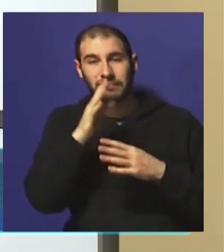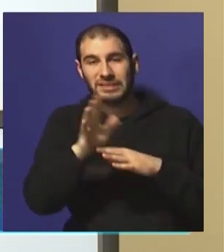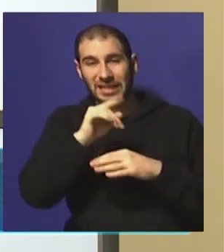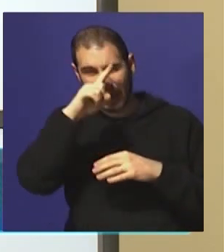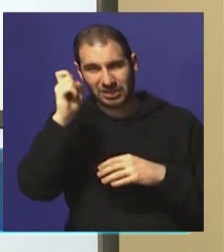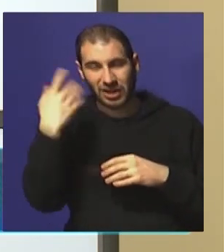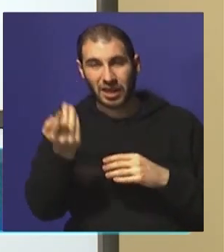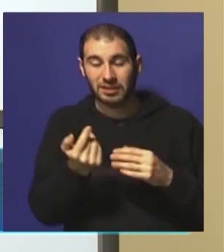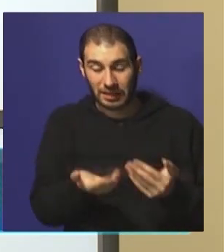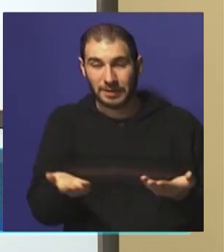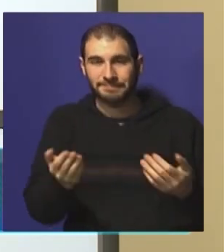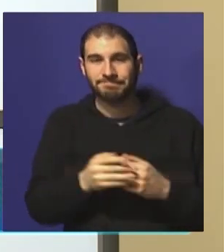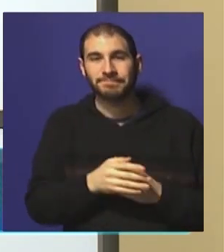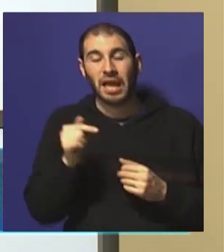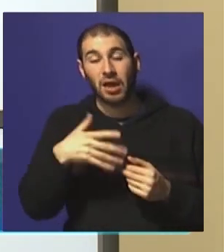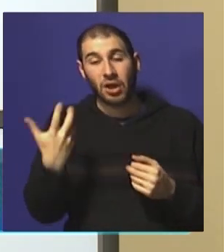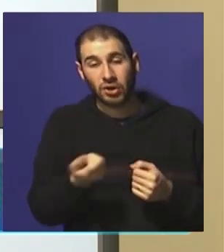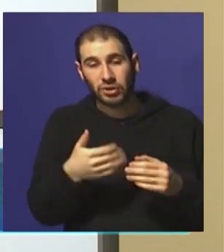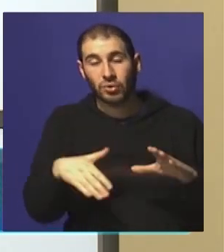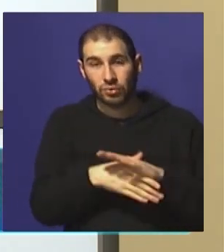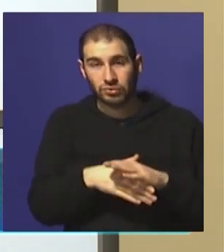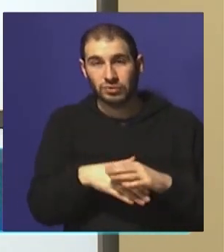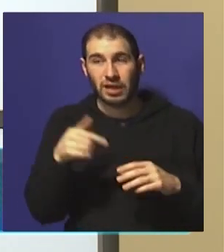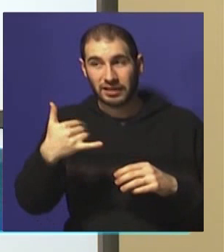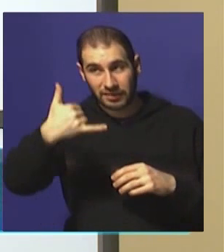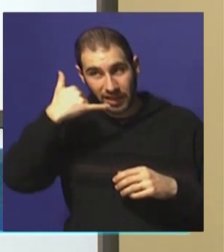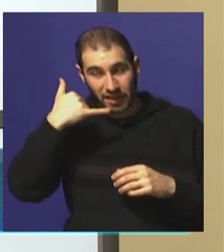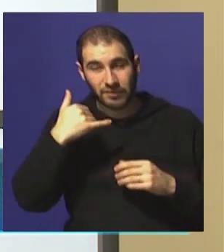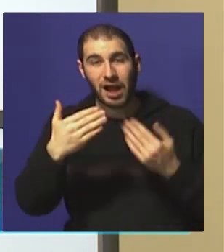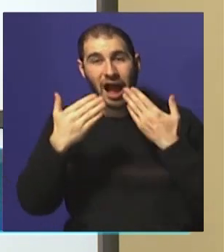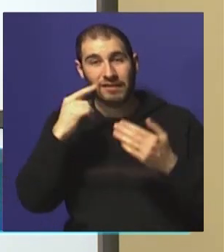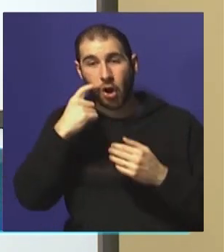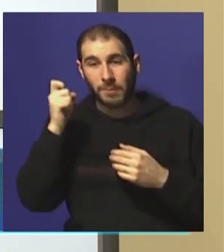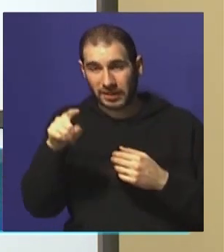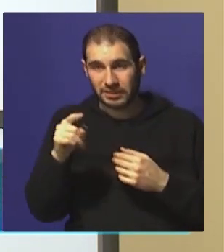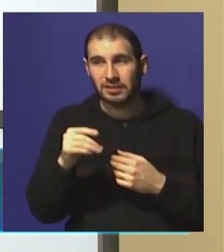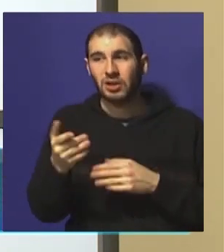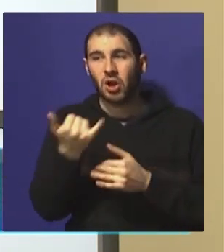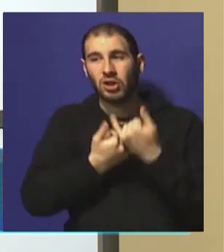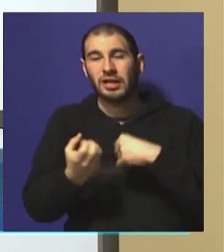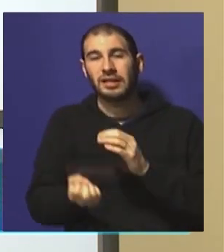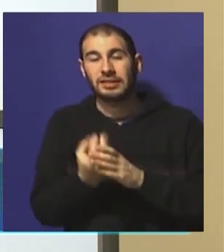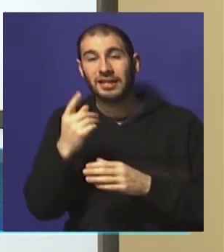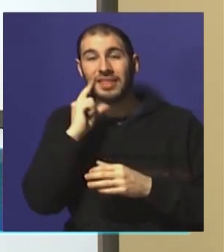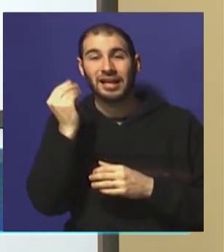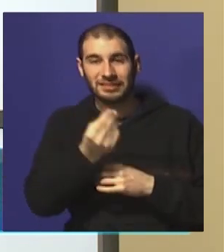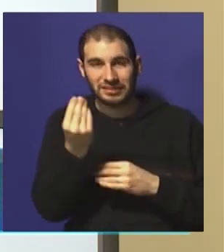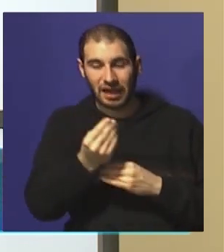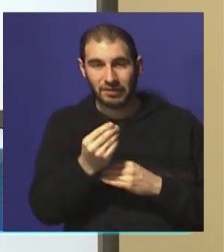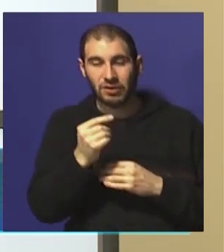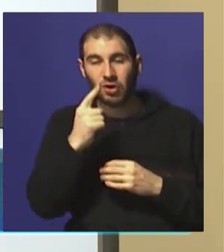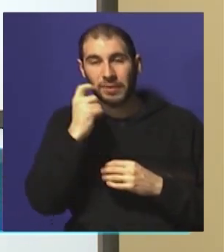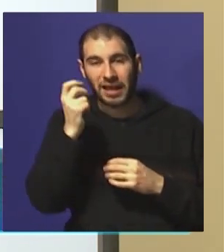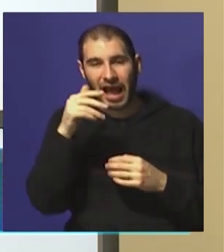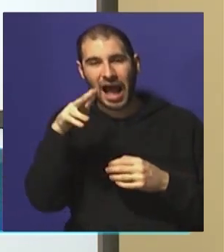internacional. Y bueno, vamos a aprovechar, y ya que lo tenemos en línea, vamos a hablar con él y nos adelantamos a este estreno del sábado, La helada